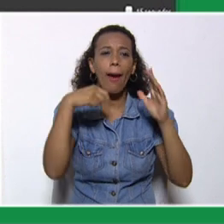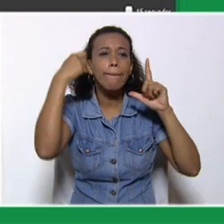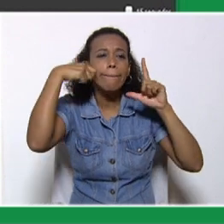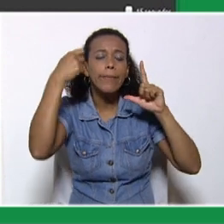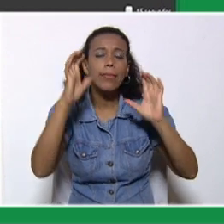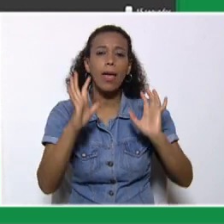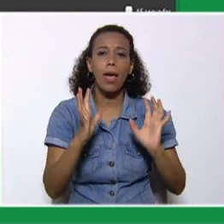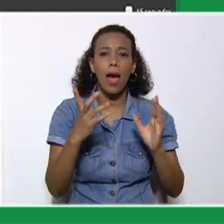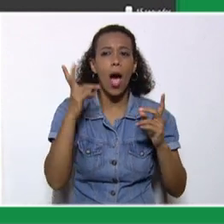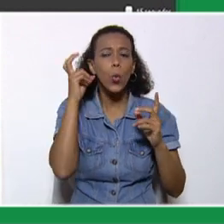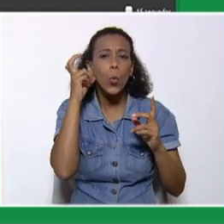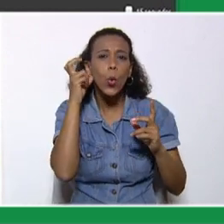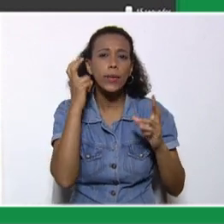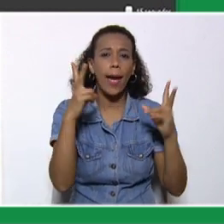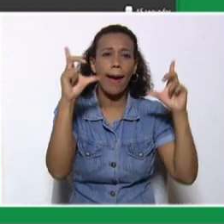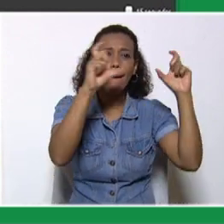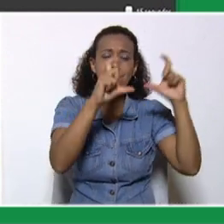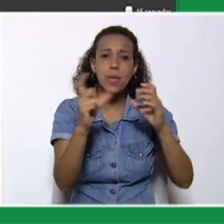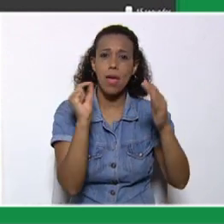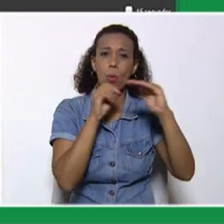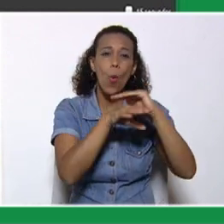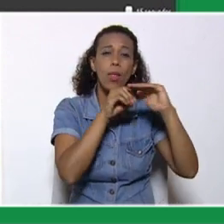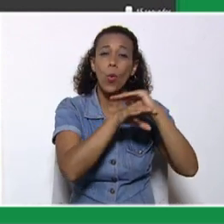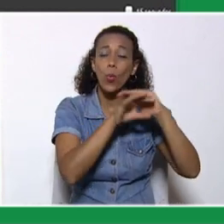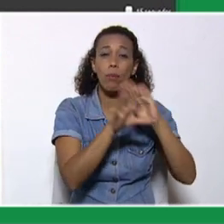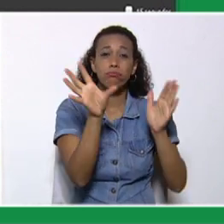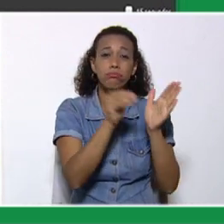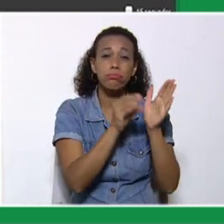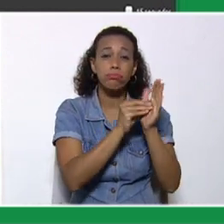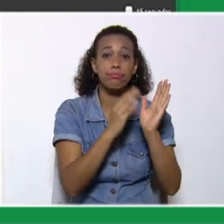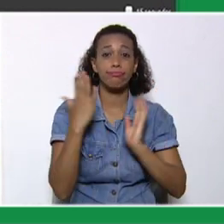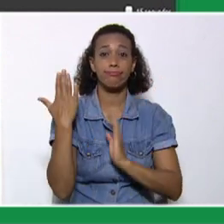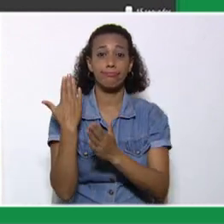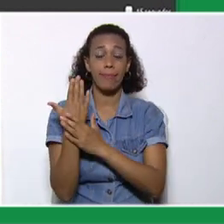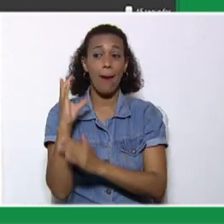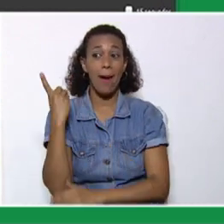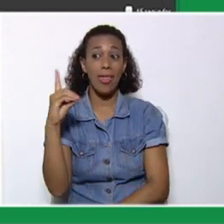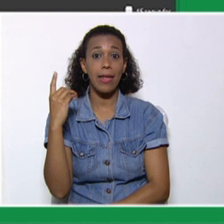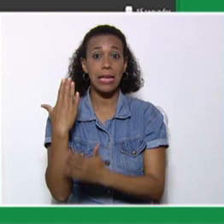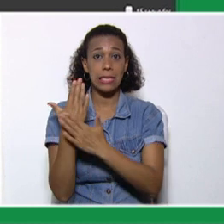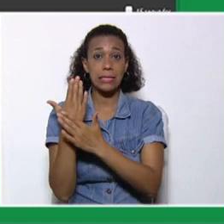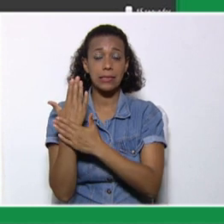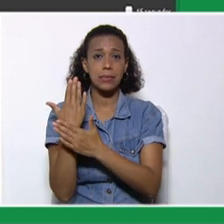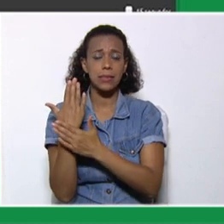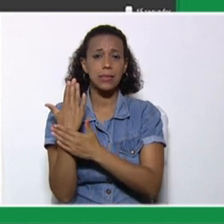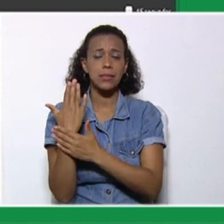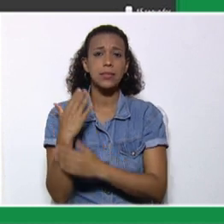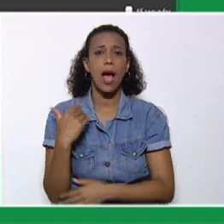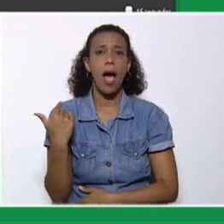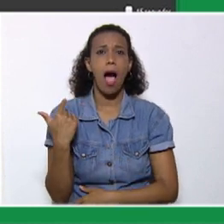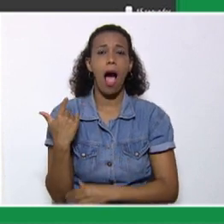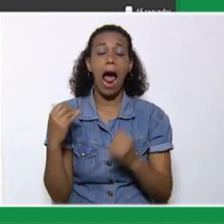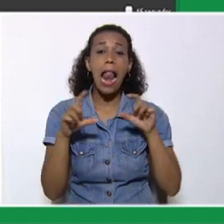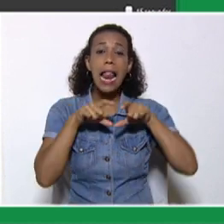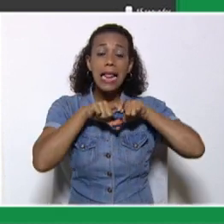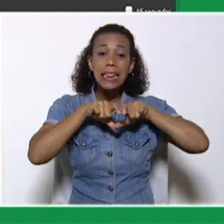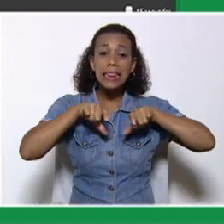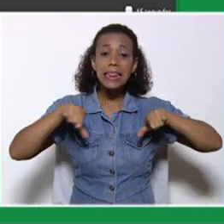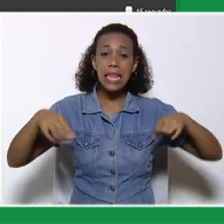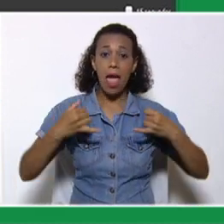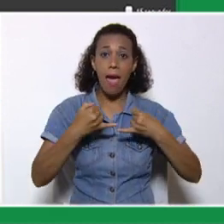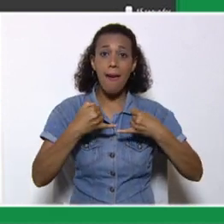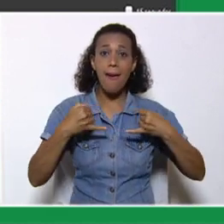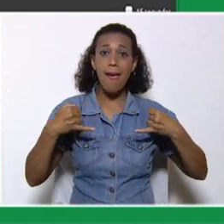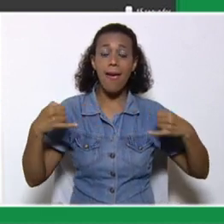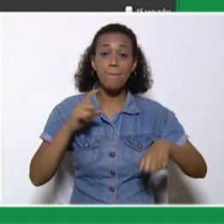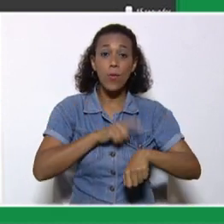video, audio e imágenes. Esta barra que vemos acá es la línea de tiempo en donde vamos